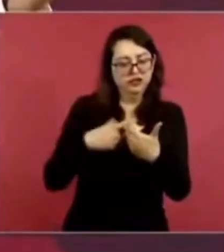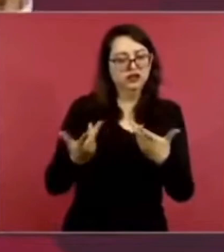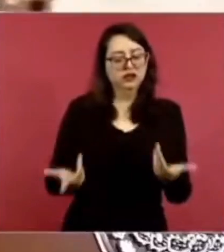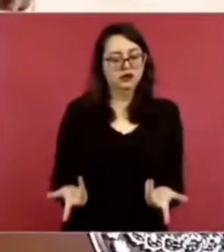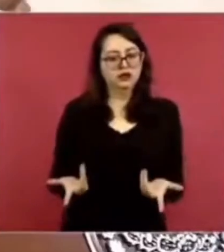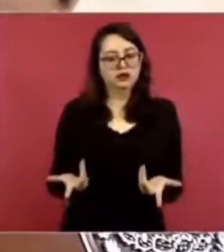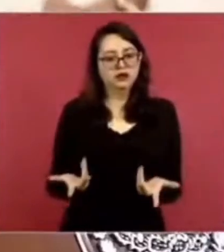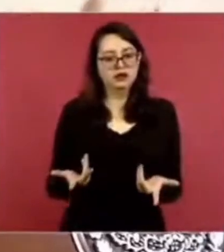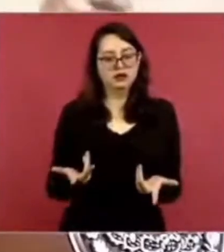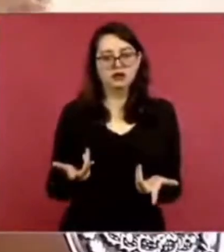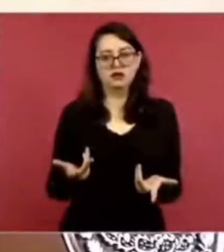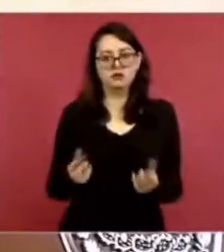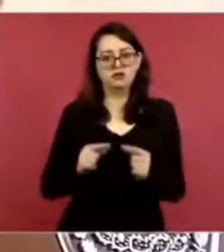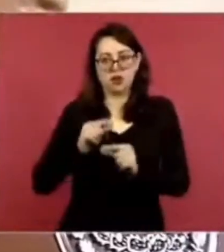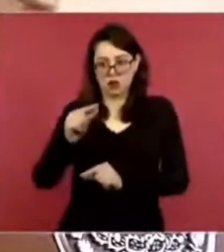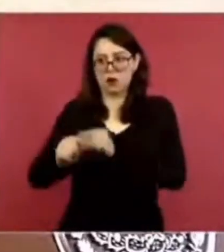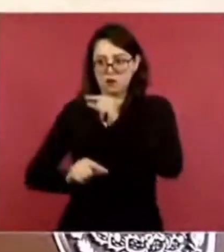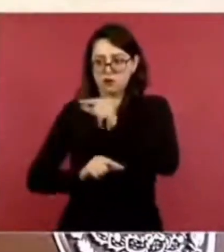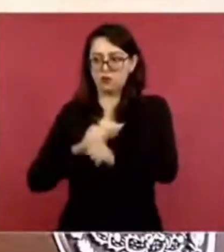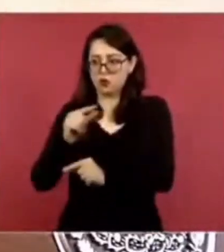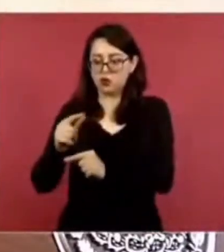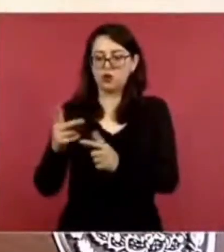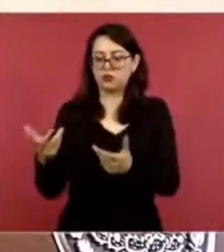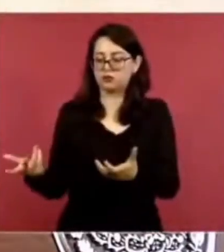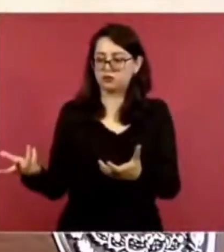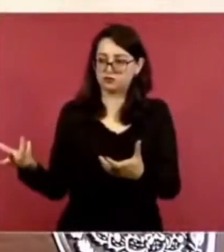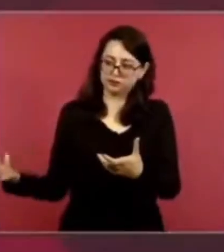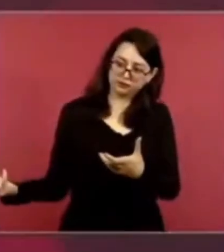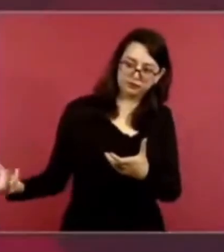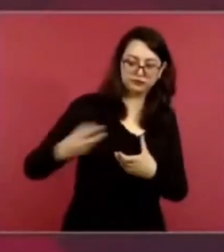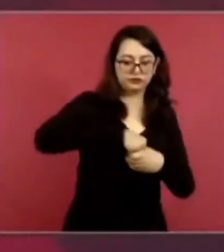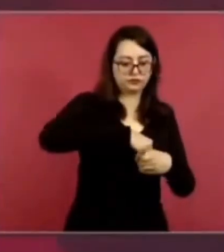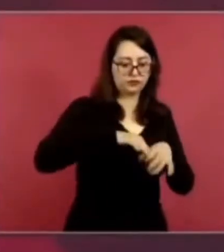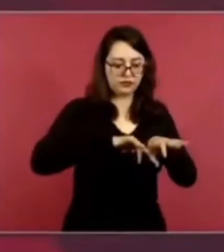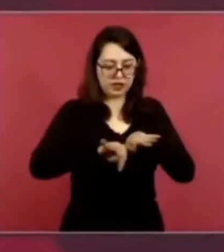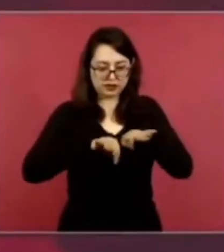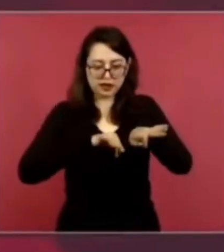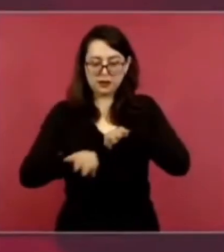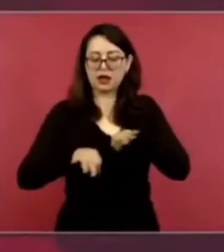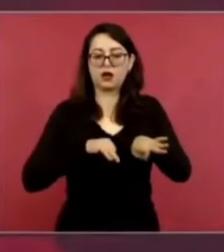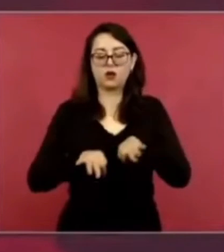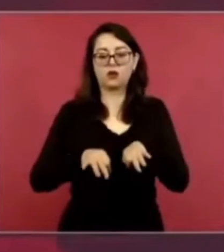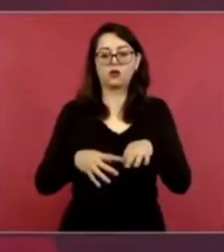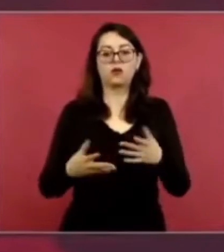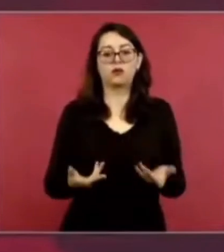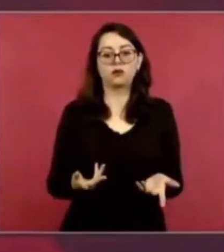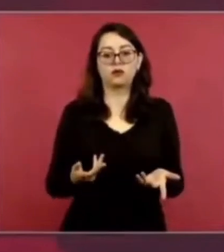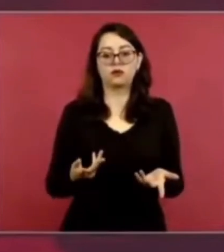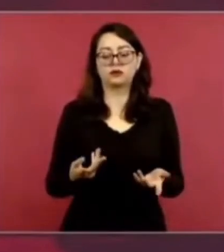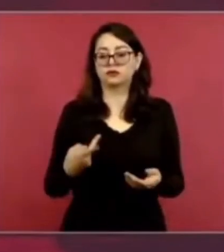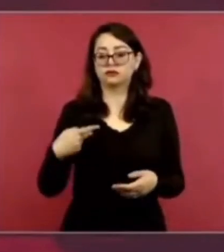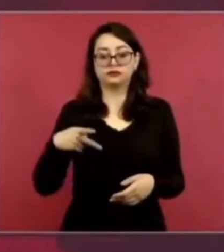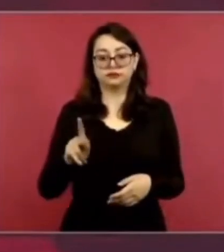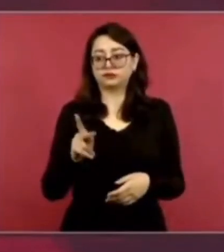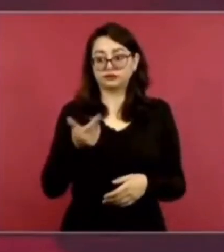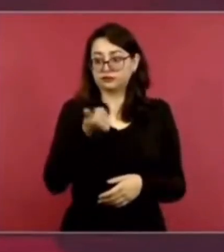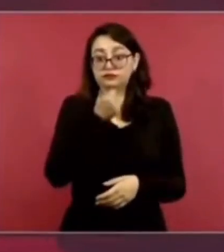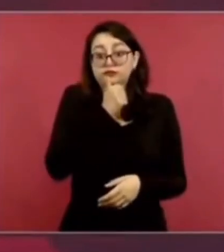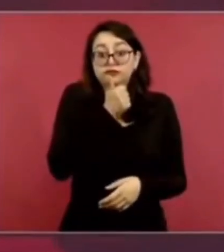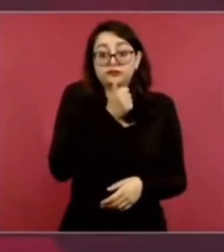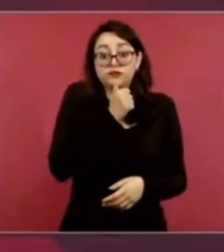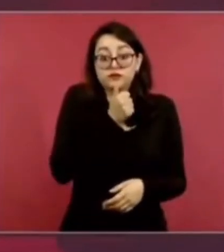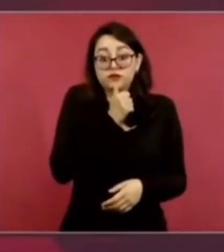todos tienen empleo, mientras todos tienen seguridad social, pues el Estado tiene